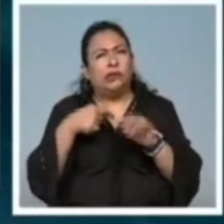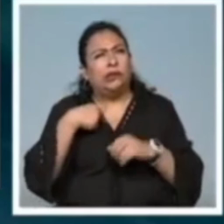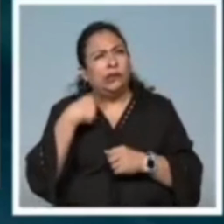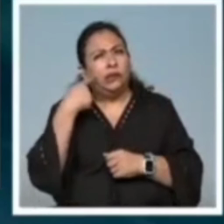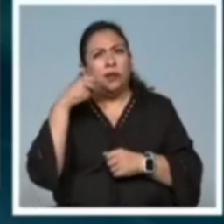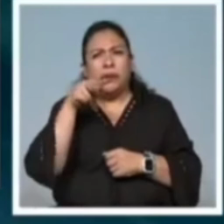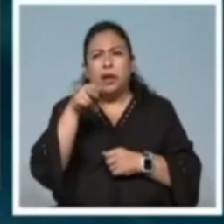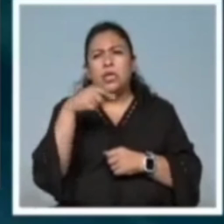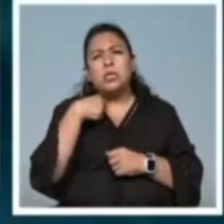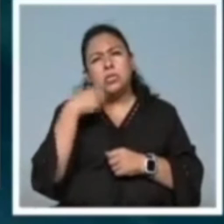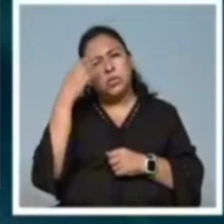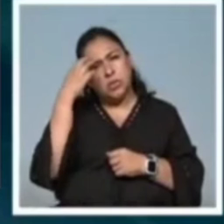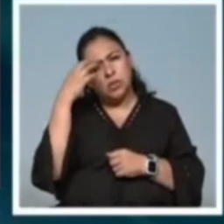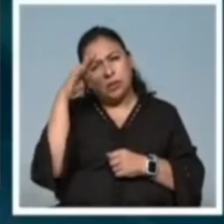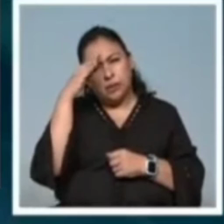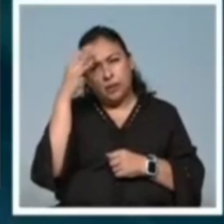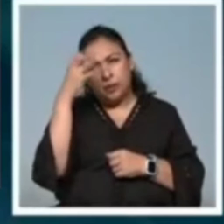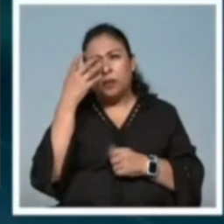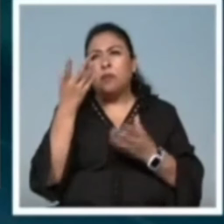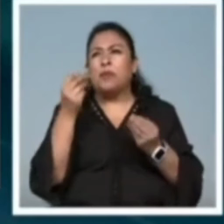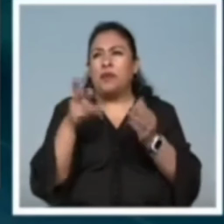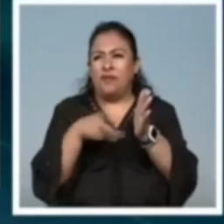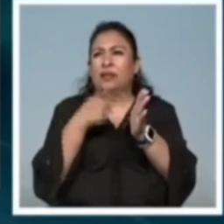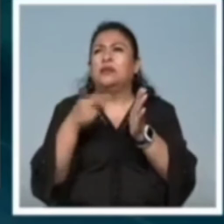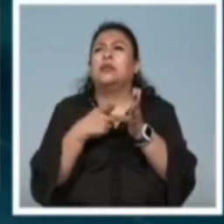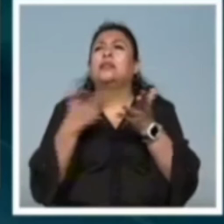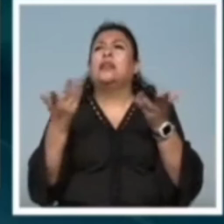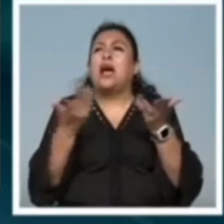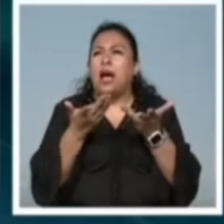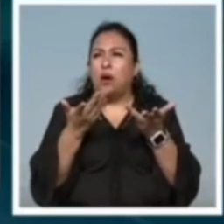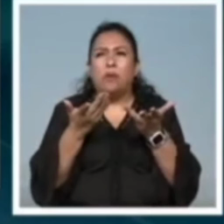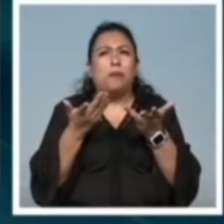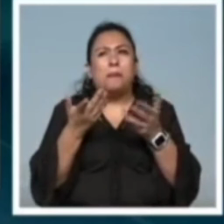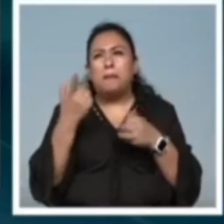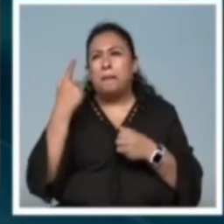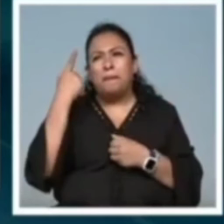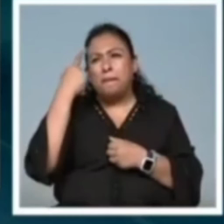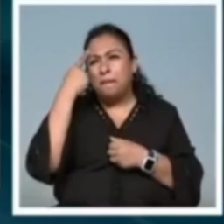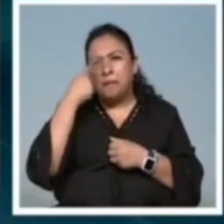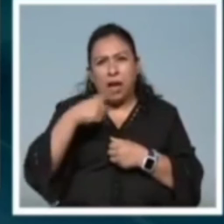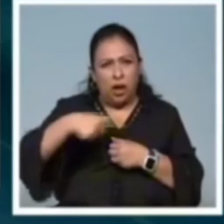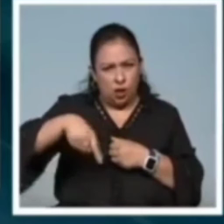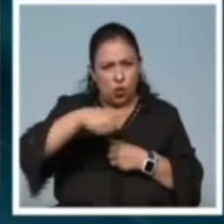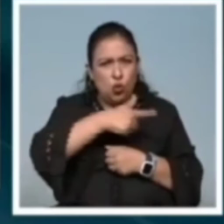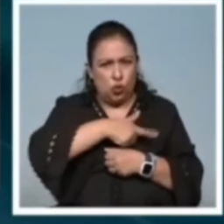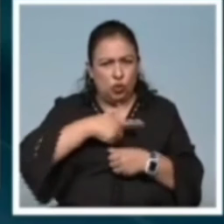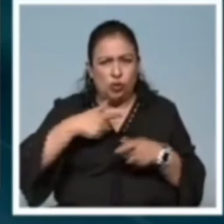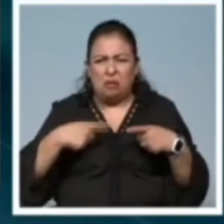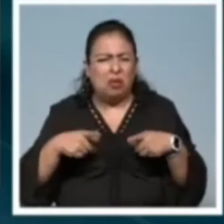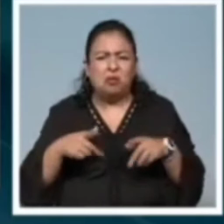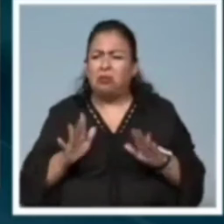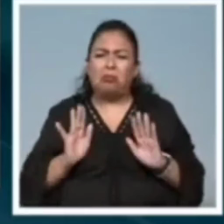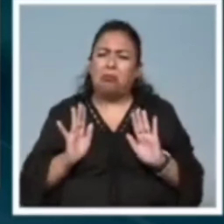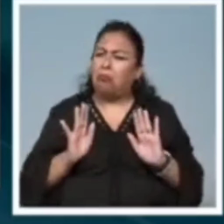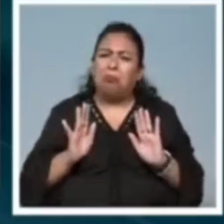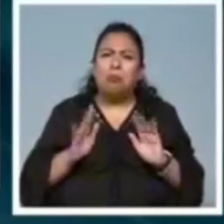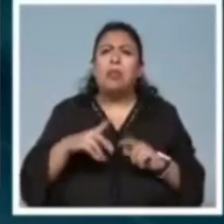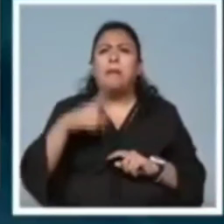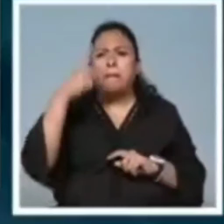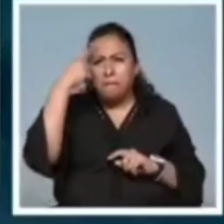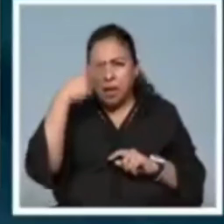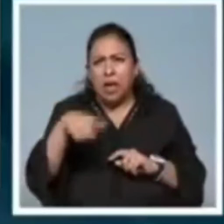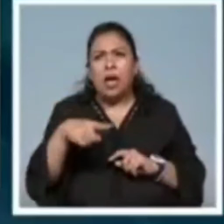reflexione. Lo que hacemos muchas veces no es para que le guste a la gente, es para